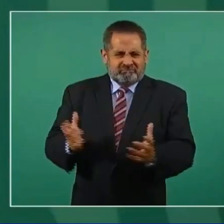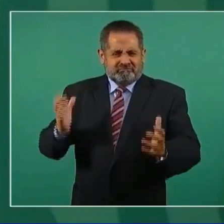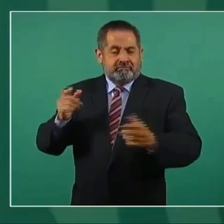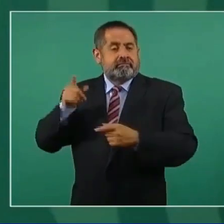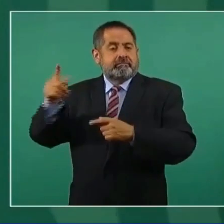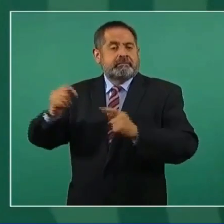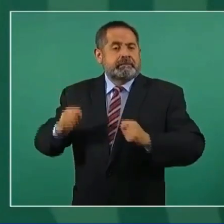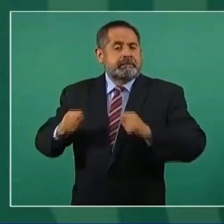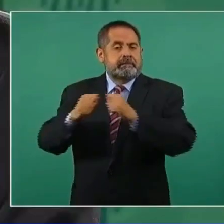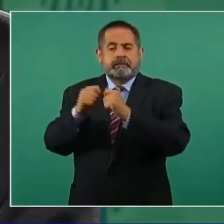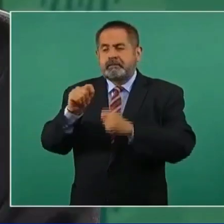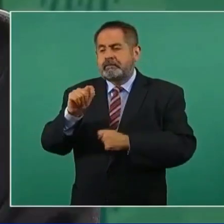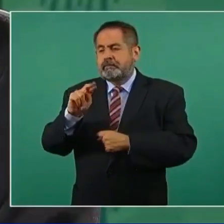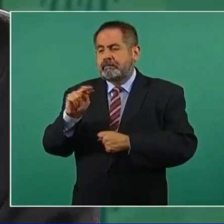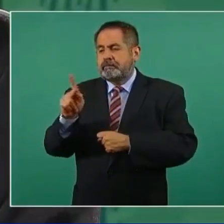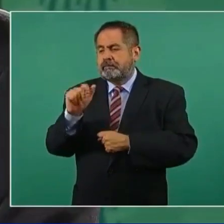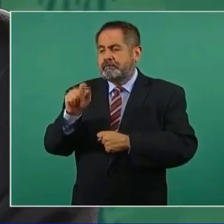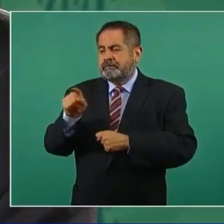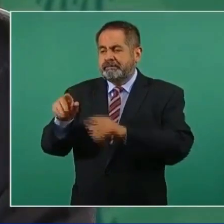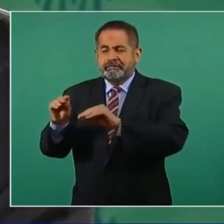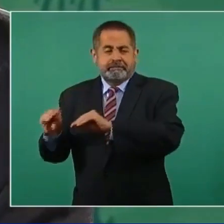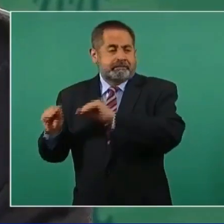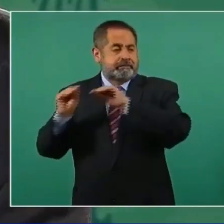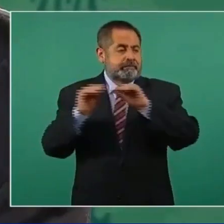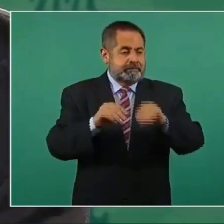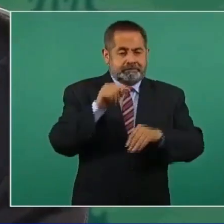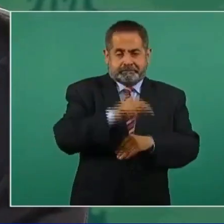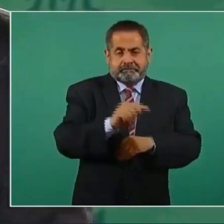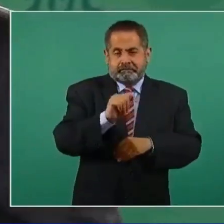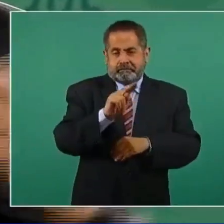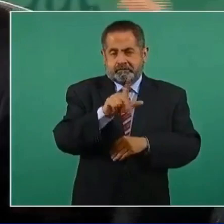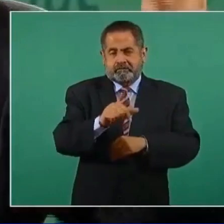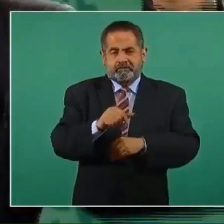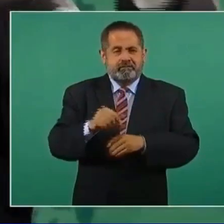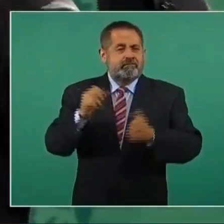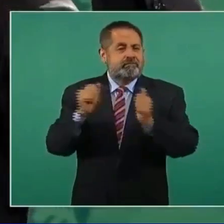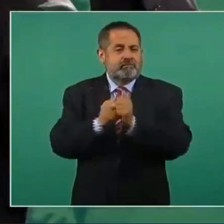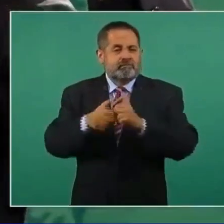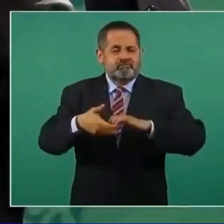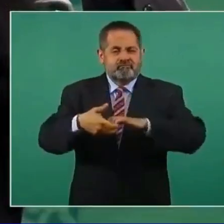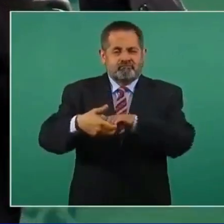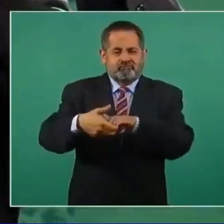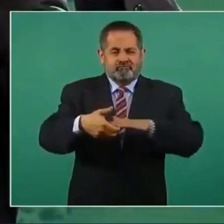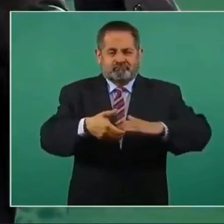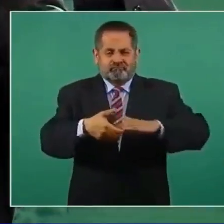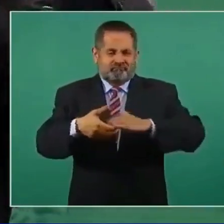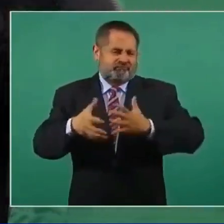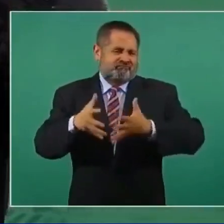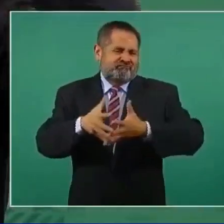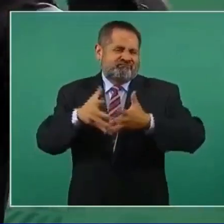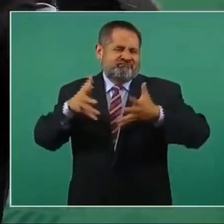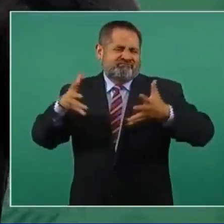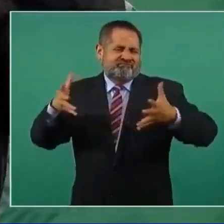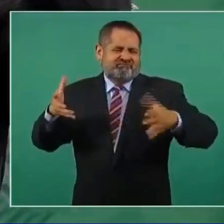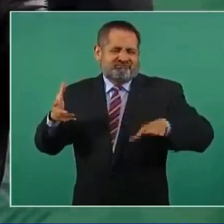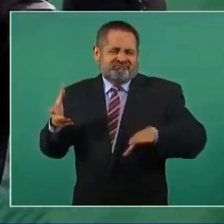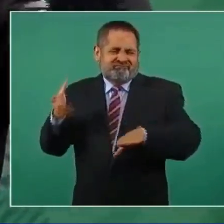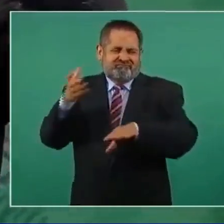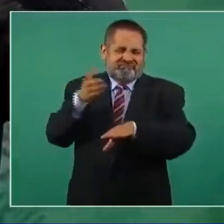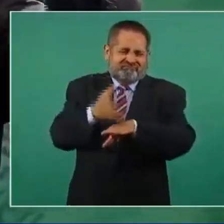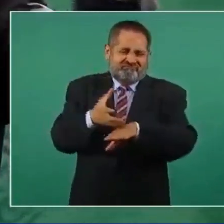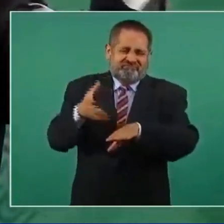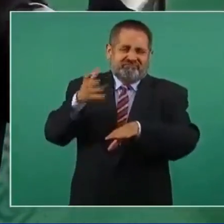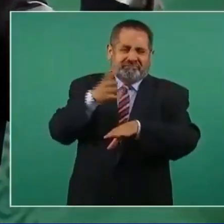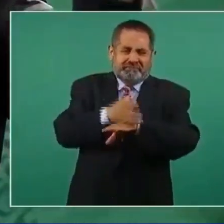Tuxpan hacia Tula en trailers y tenían que quitar hasta los